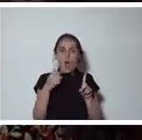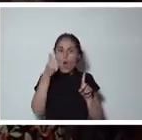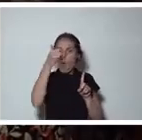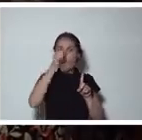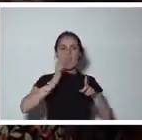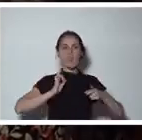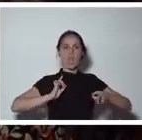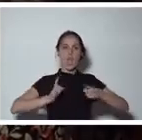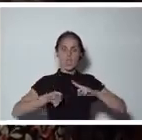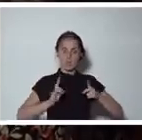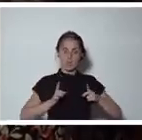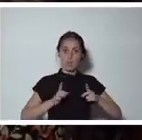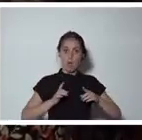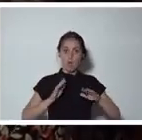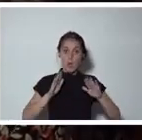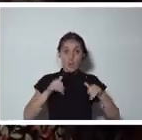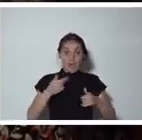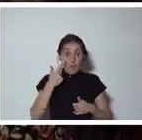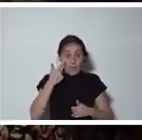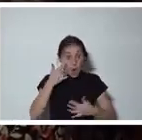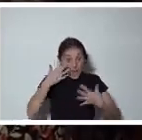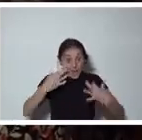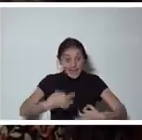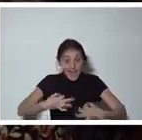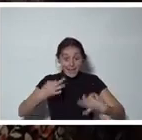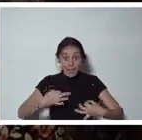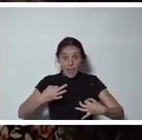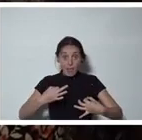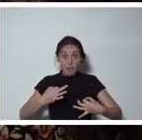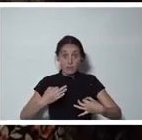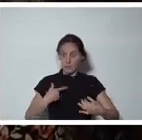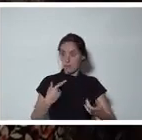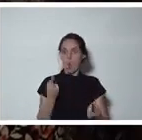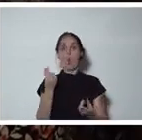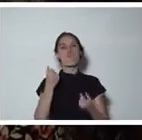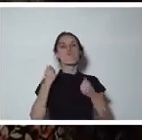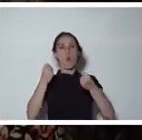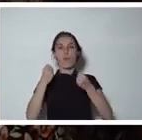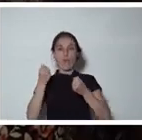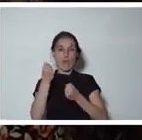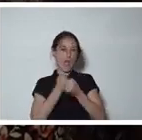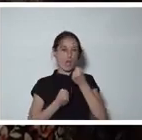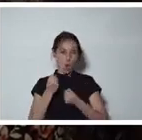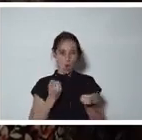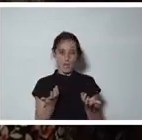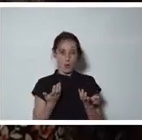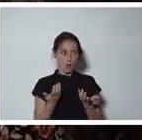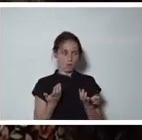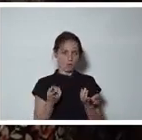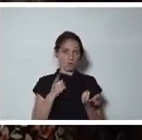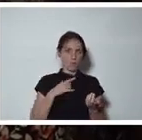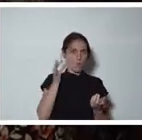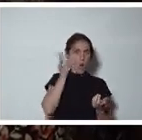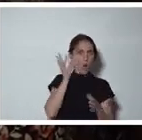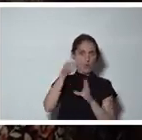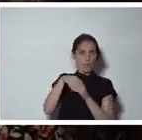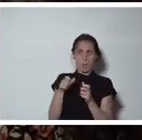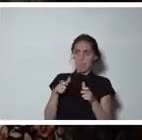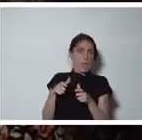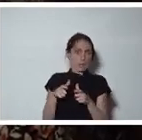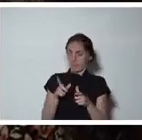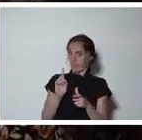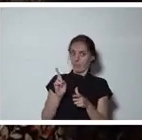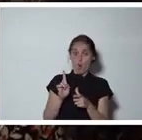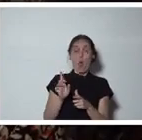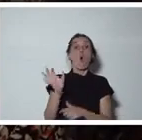en los lugares realmente del poder económico no o que o por ejemplo si hablamos de las policías no la bajísima presencia de mujeres en las